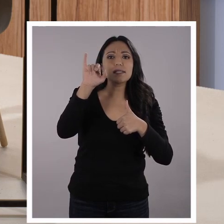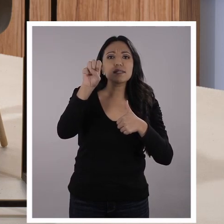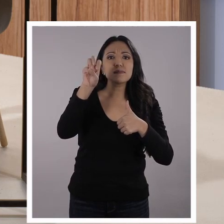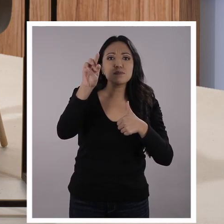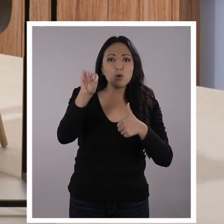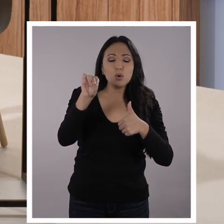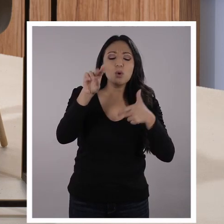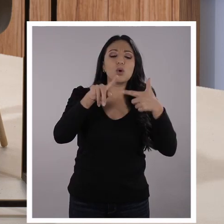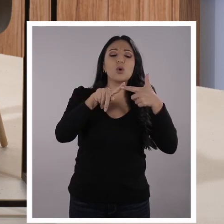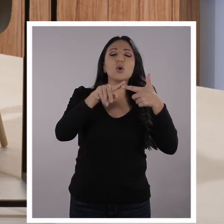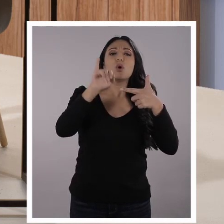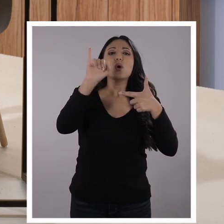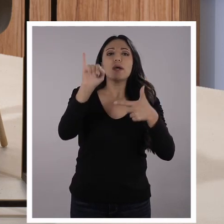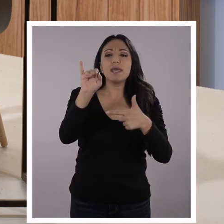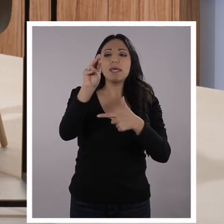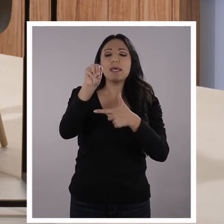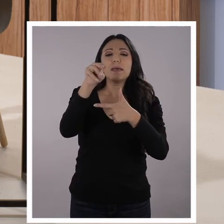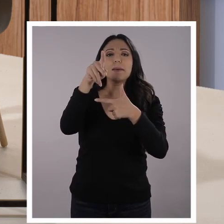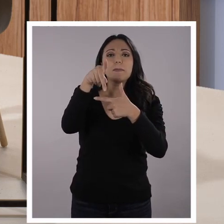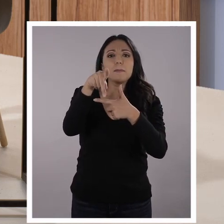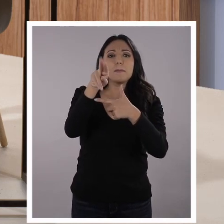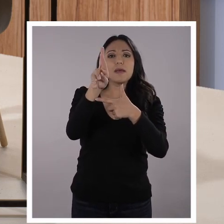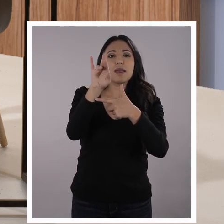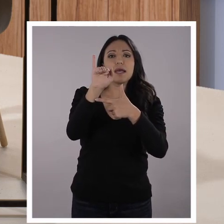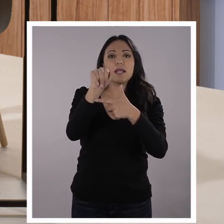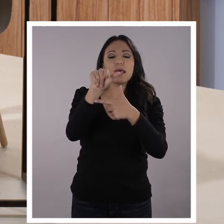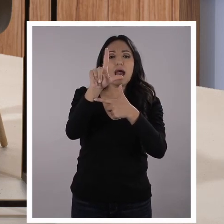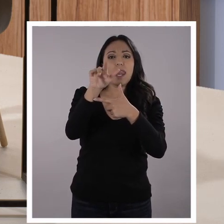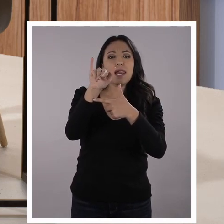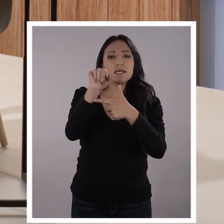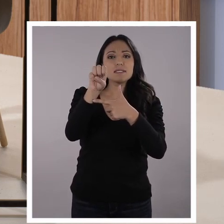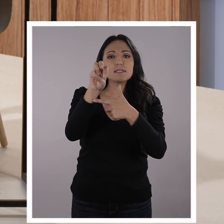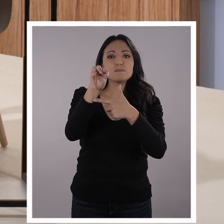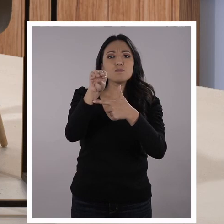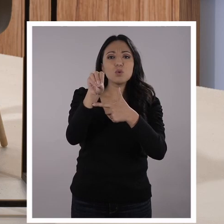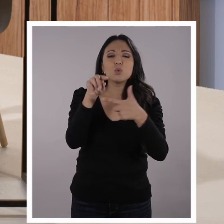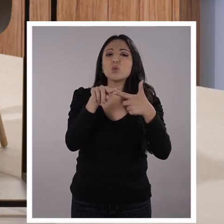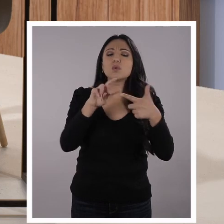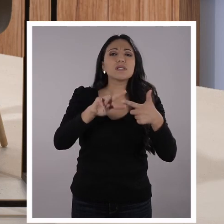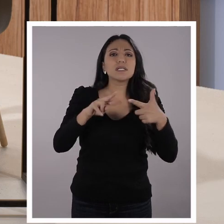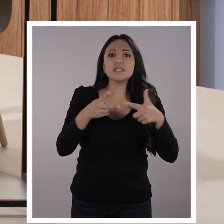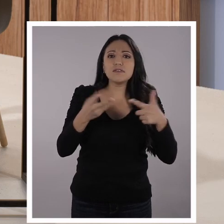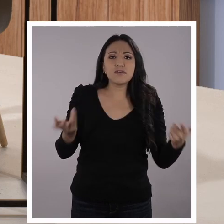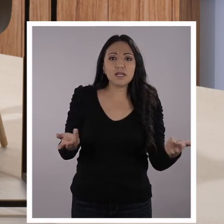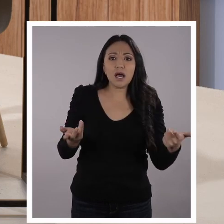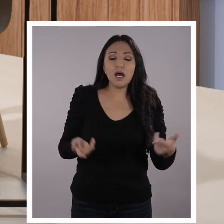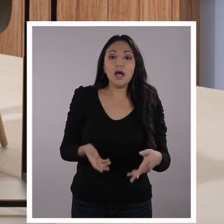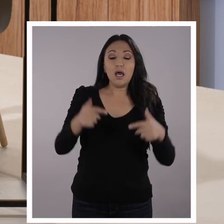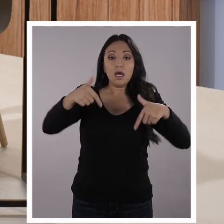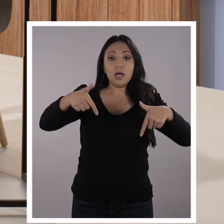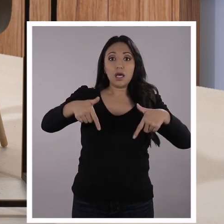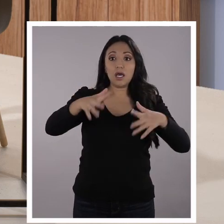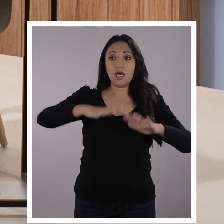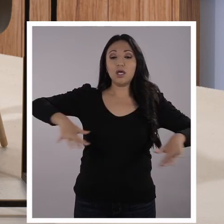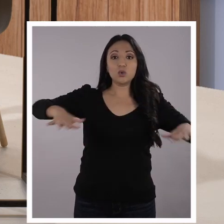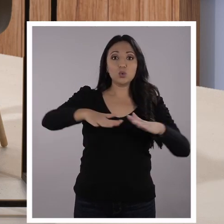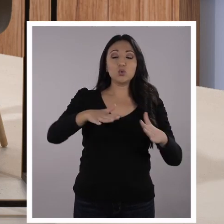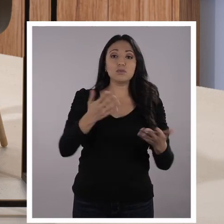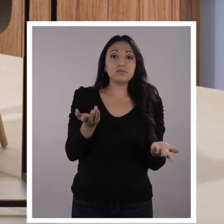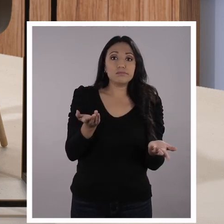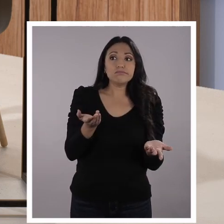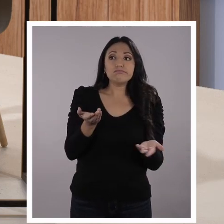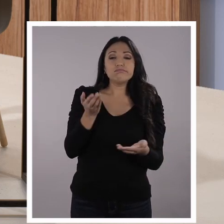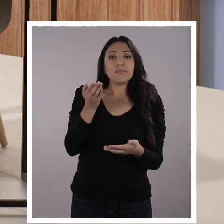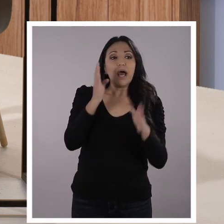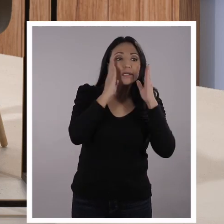hecho una propuesta de análisis. ¿Qué tal si el centro de tu realidad, de la sociedad, es la persona o es el dinero? ¿Qué pasa cuando